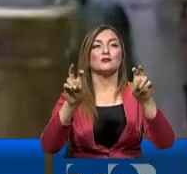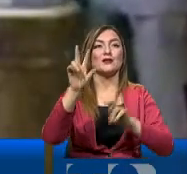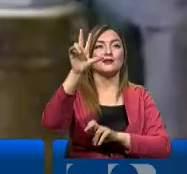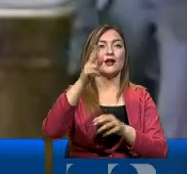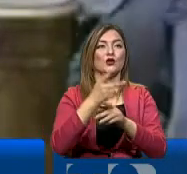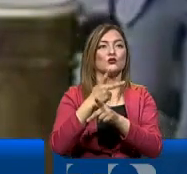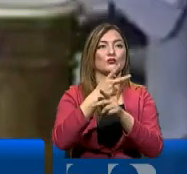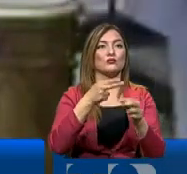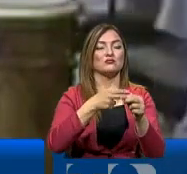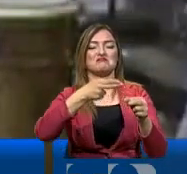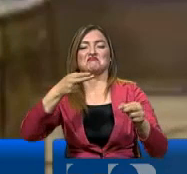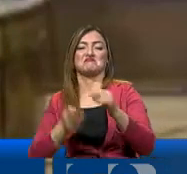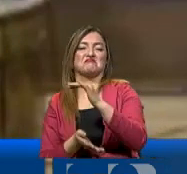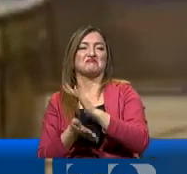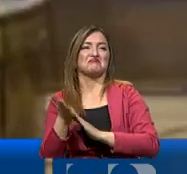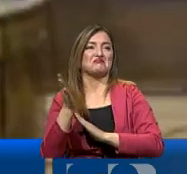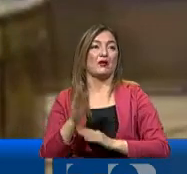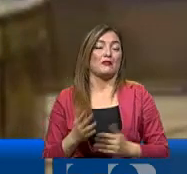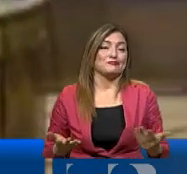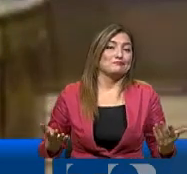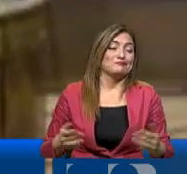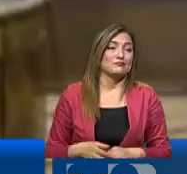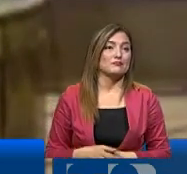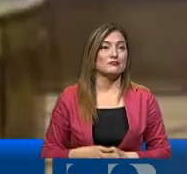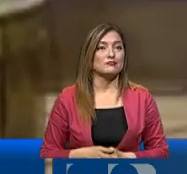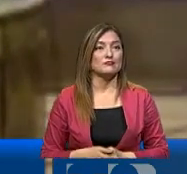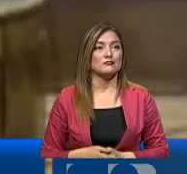concejales deciden abandonar la sala y dejan sin quórum al Consejo.